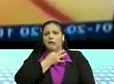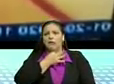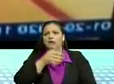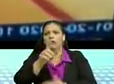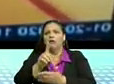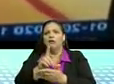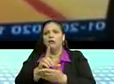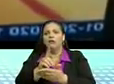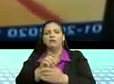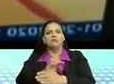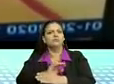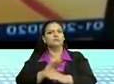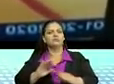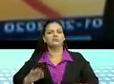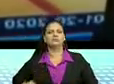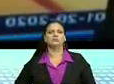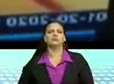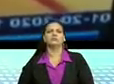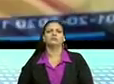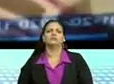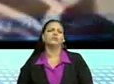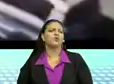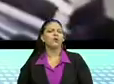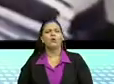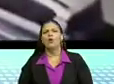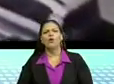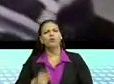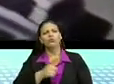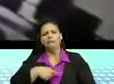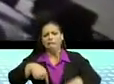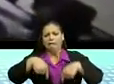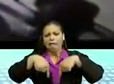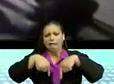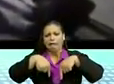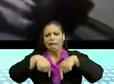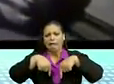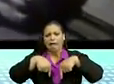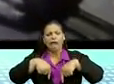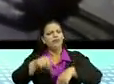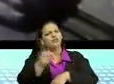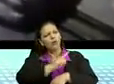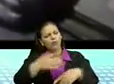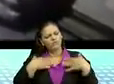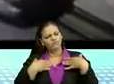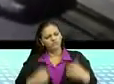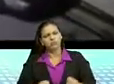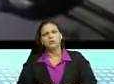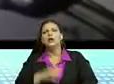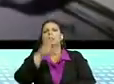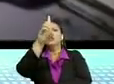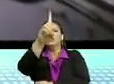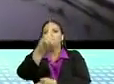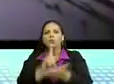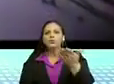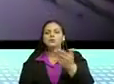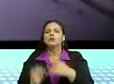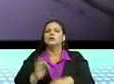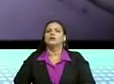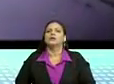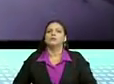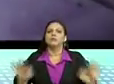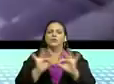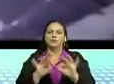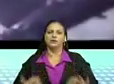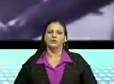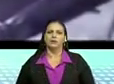recomendable. Lo recomendable es que usted se llene de valor y asiente la denuncia. Hay que confiar en la policía. Que la